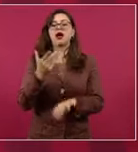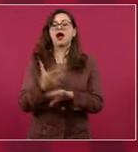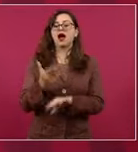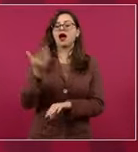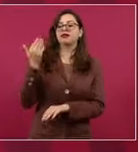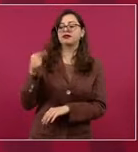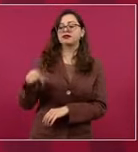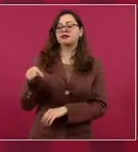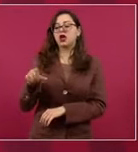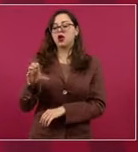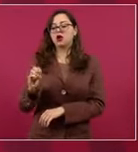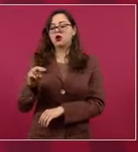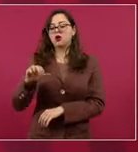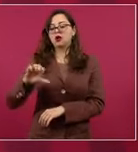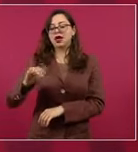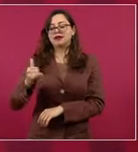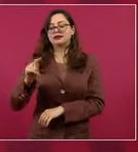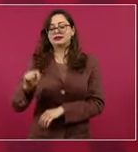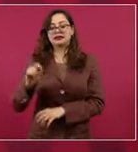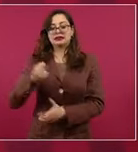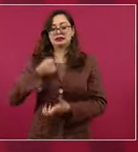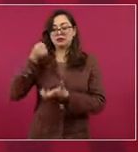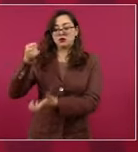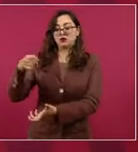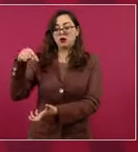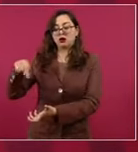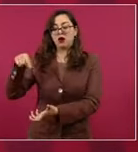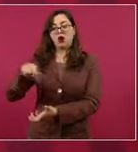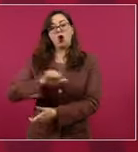financiaba a las empresas transnacionales